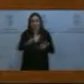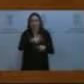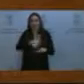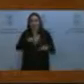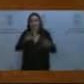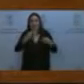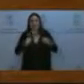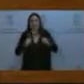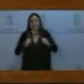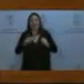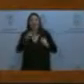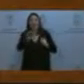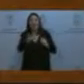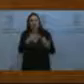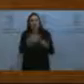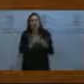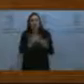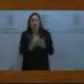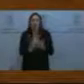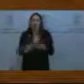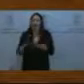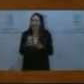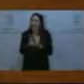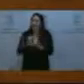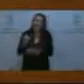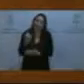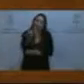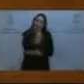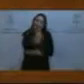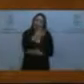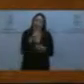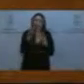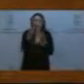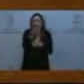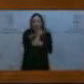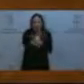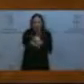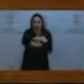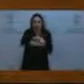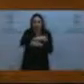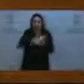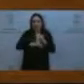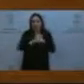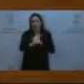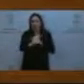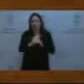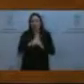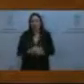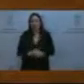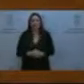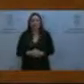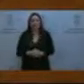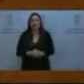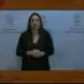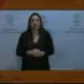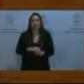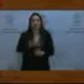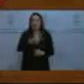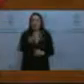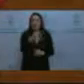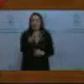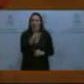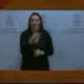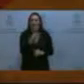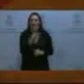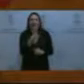ya justifica el apoyo total a su mantenimiento y a su sostenibilidad. La segunda, en los últimos